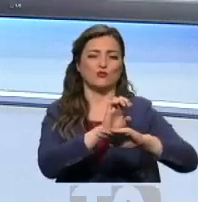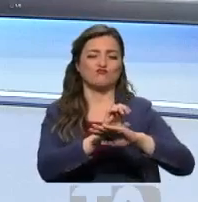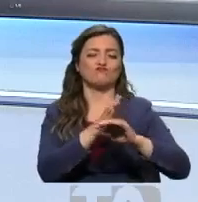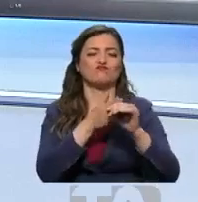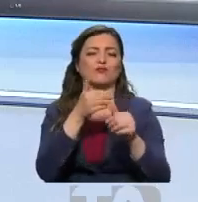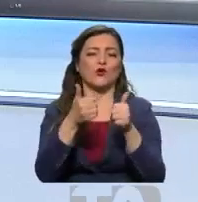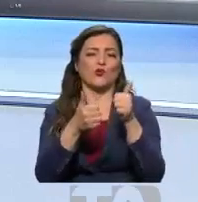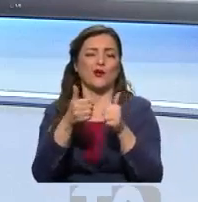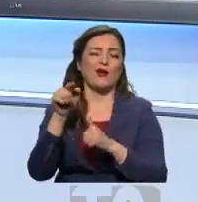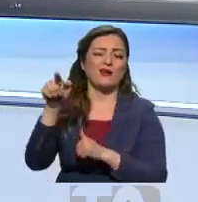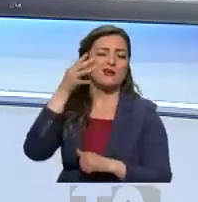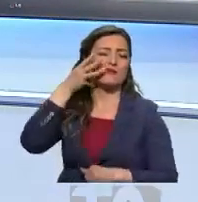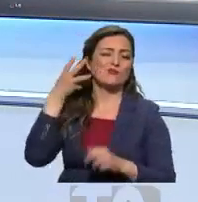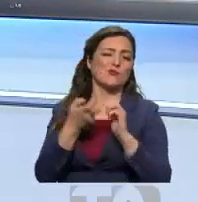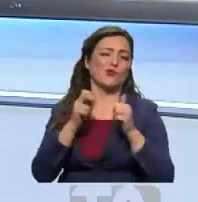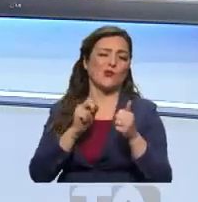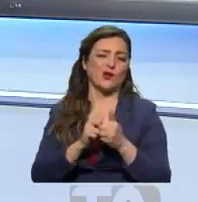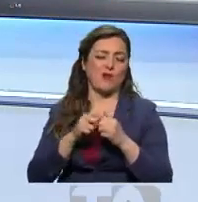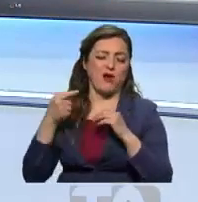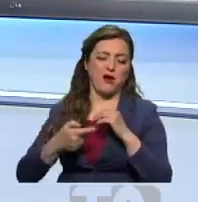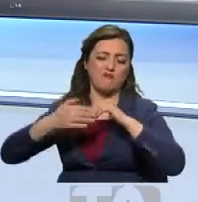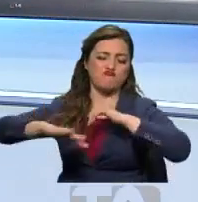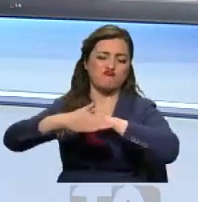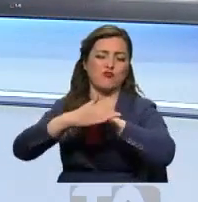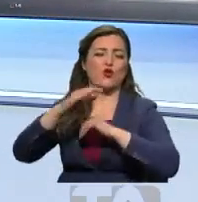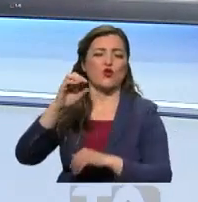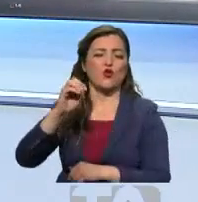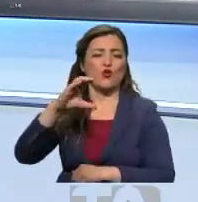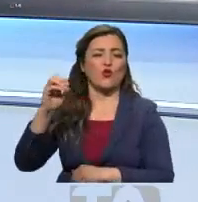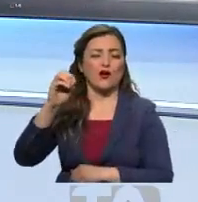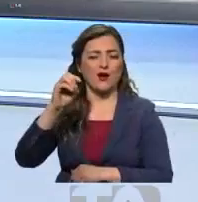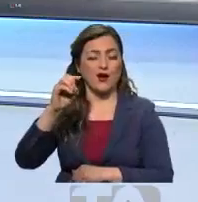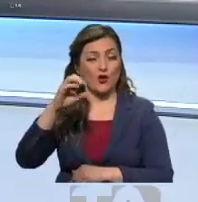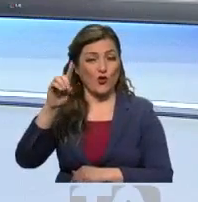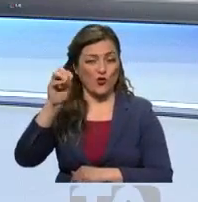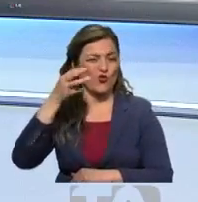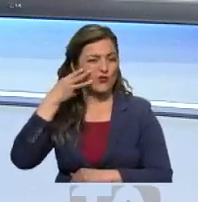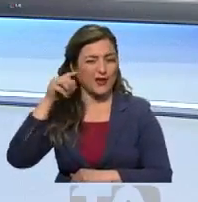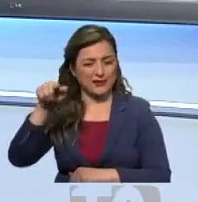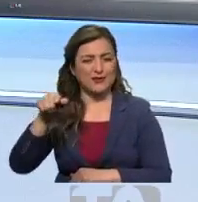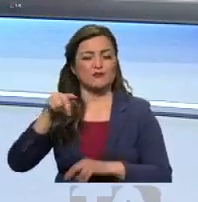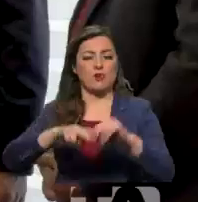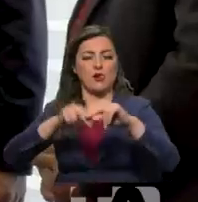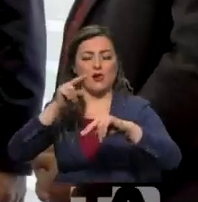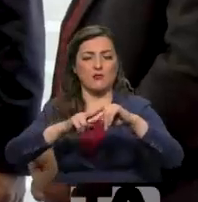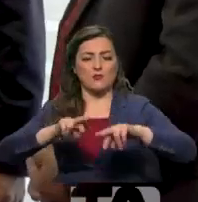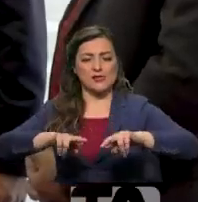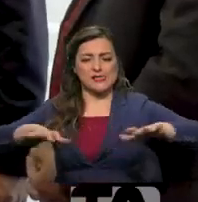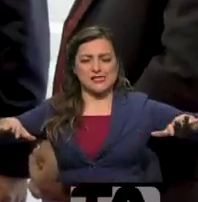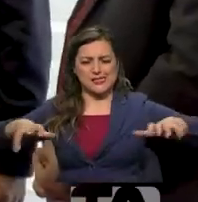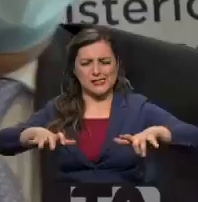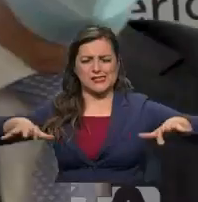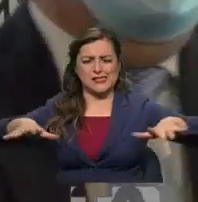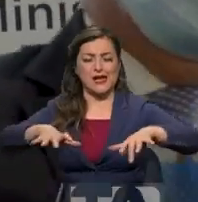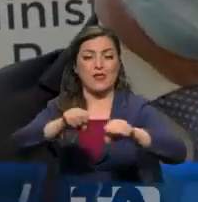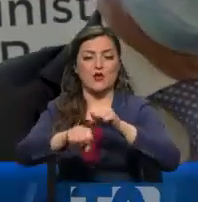hidroeléctrica Coca-Codo Sinclair, que corre un alto riesgo ante la amenaza de la erosión regresiva del río Coca. Durante esta